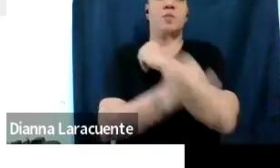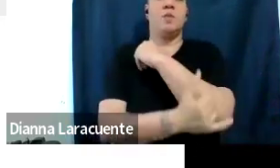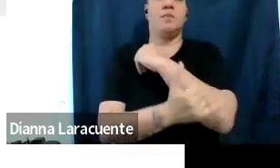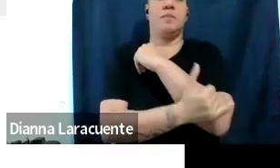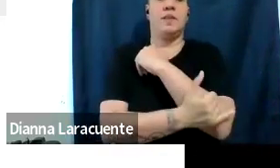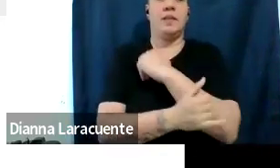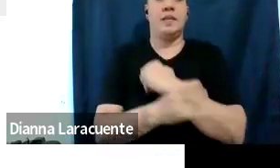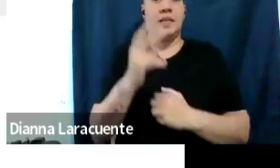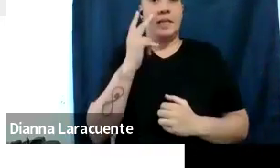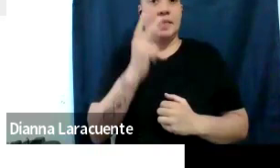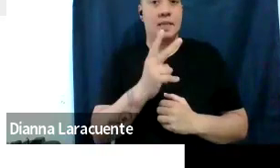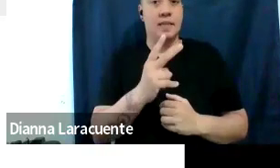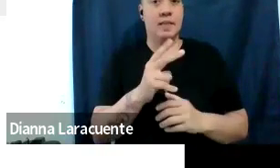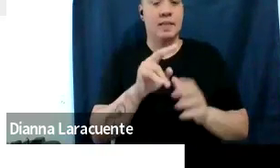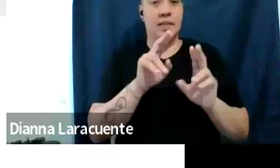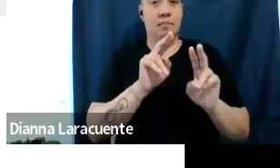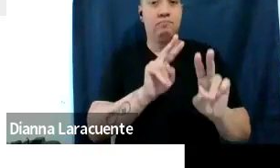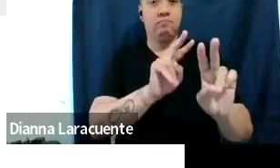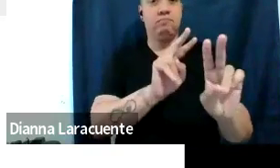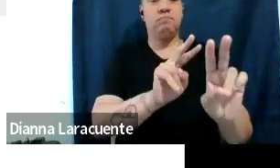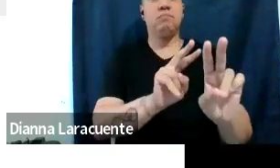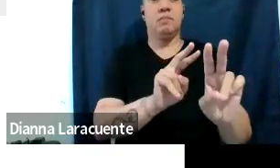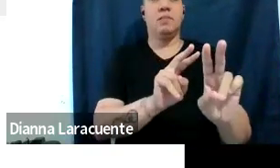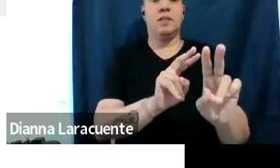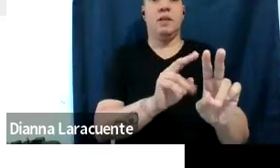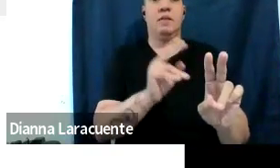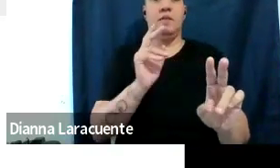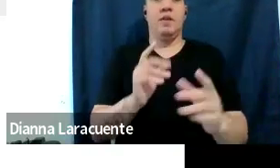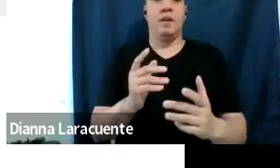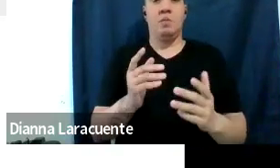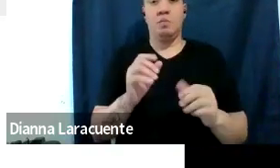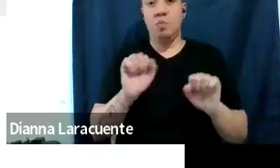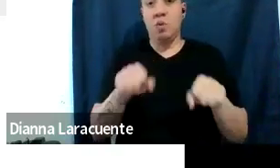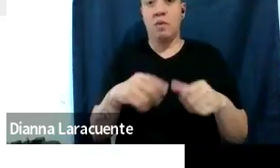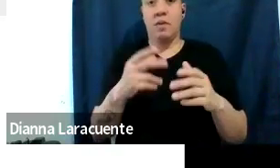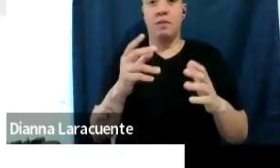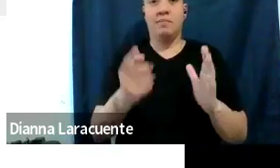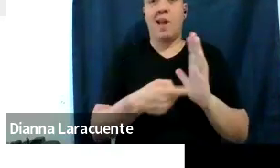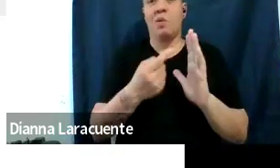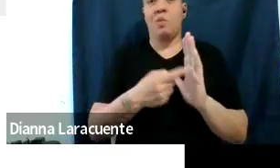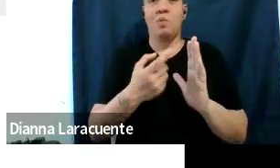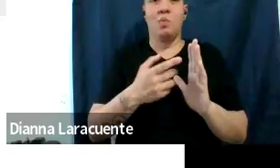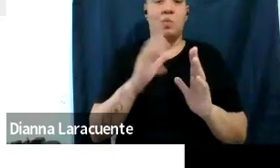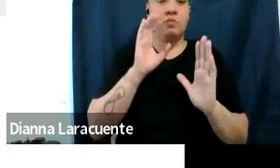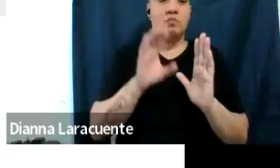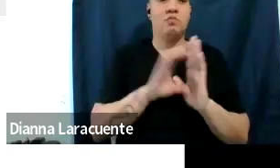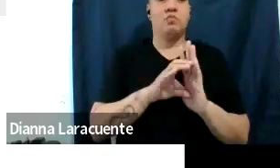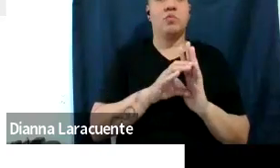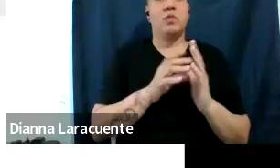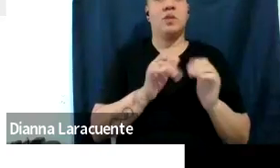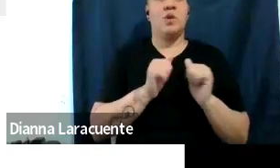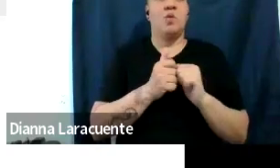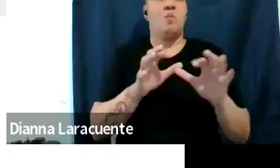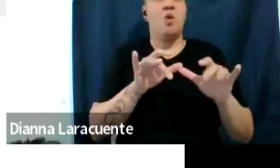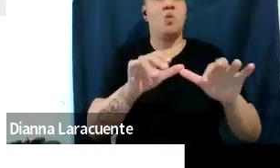entierro que ustedes vieron antes, donde solo pudieron ver algunas fotos, es el romance, y así lo